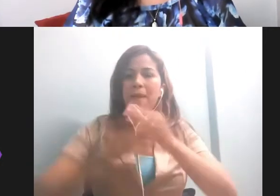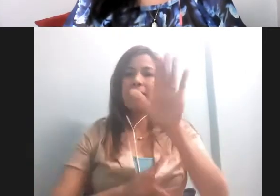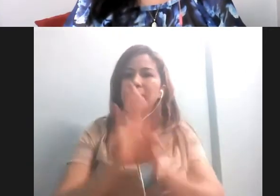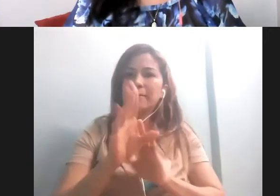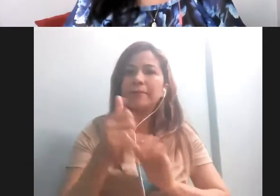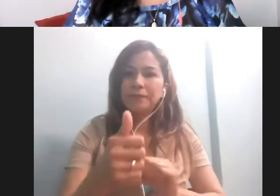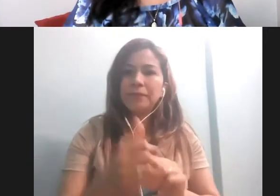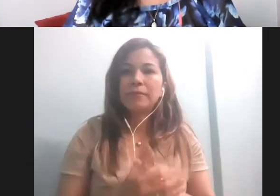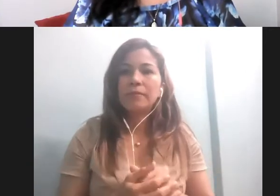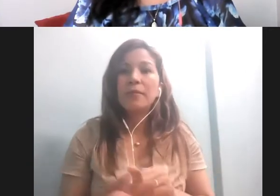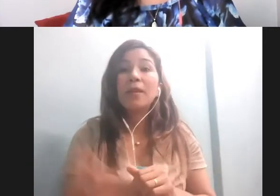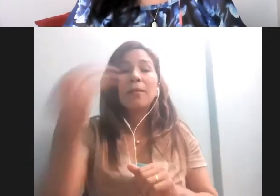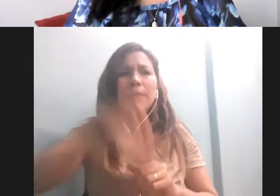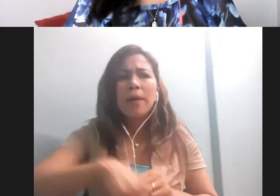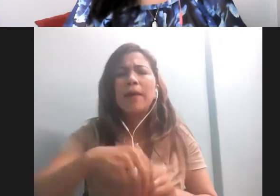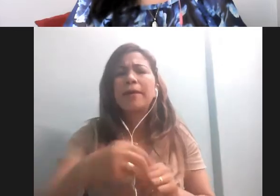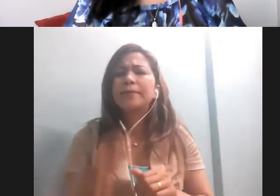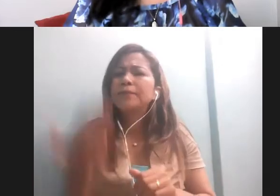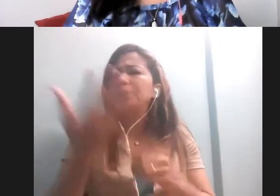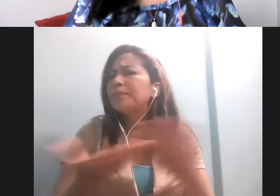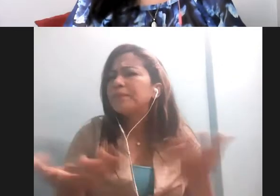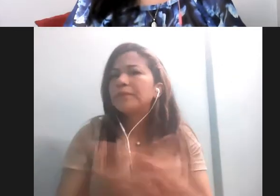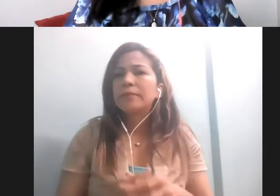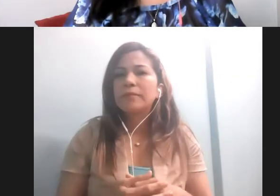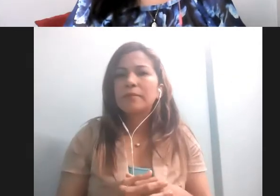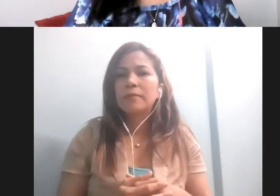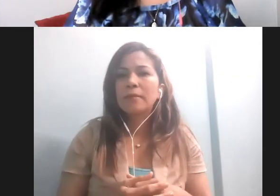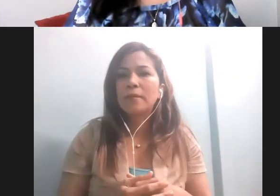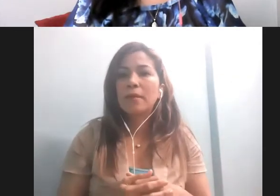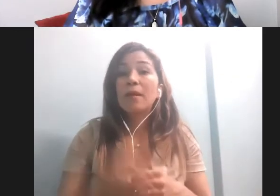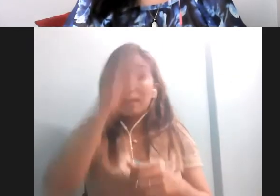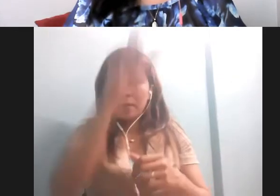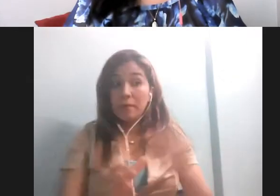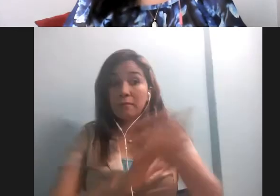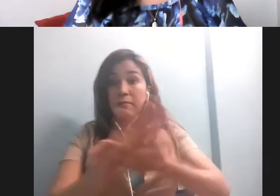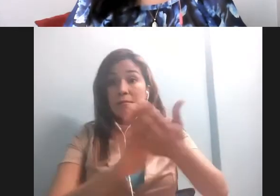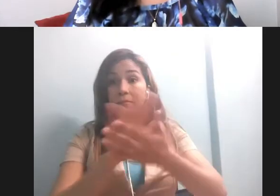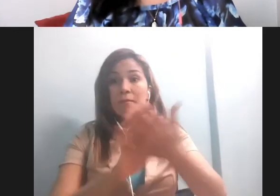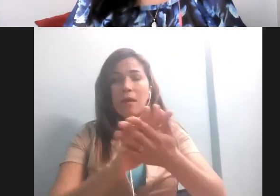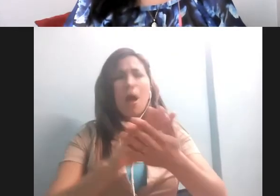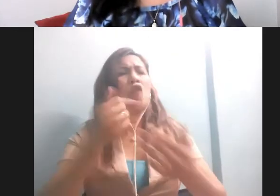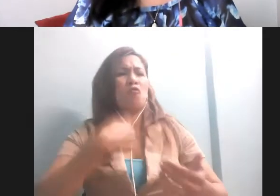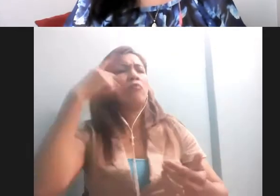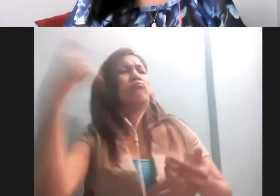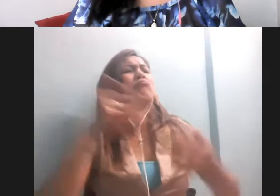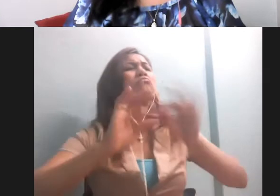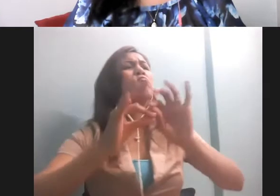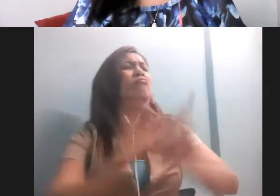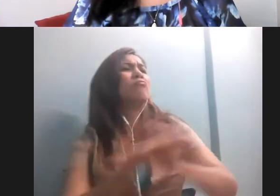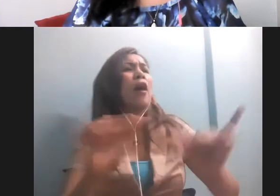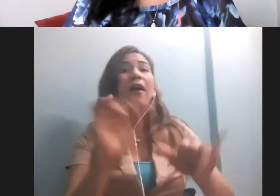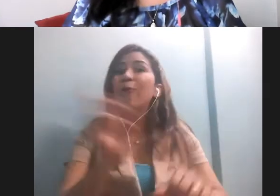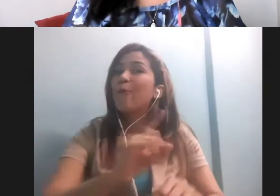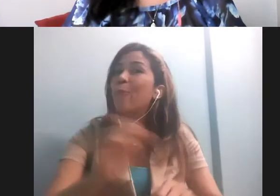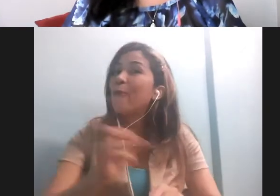que es importante, ¿no? Que una persona que aprenda la lengua de señas no necesariamente es intérprete, porque para ser intérprete tenemos que ir más